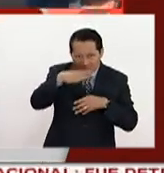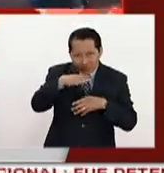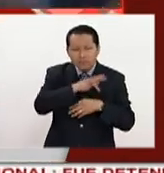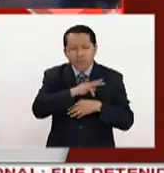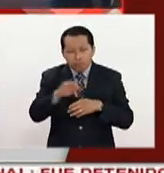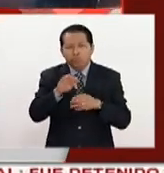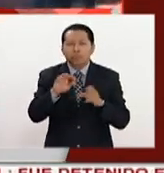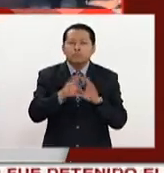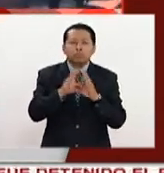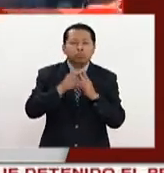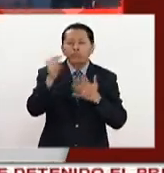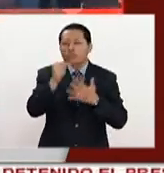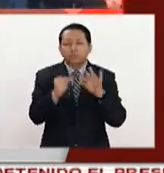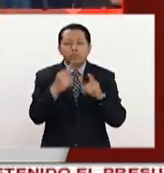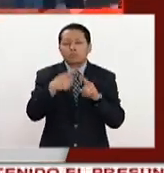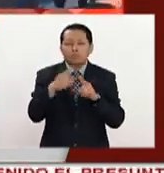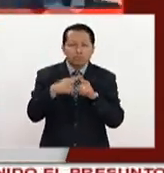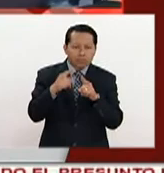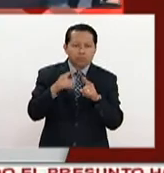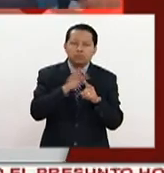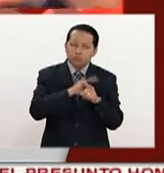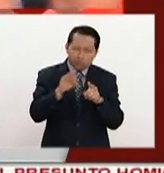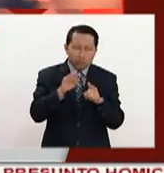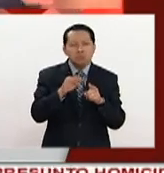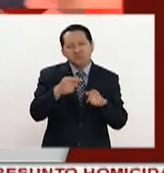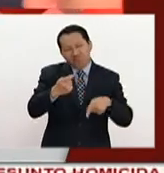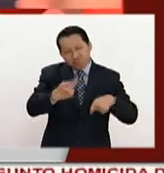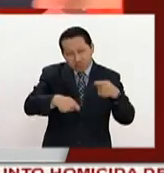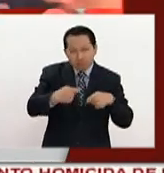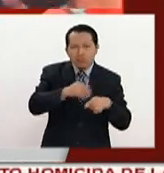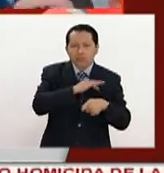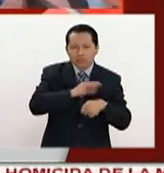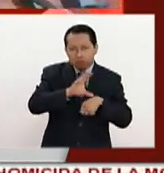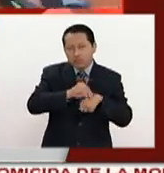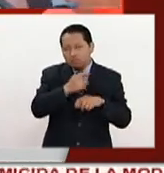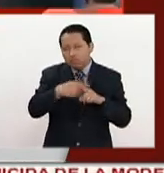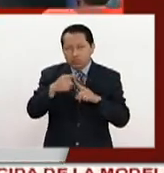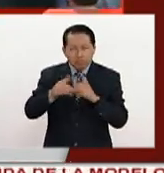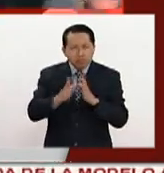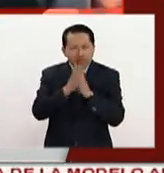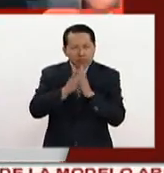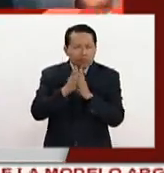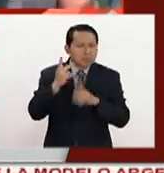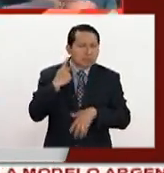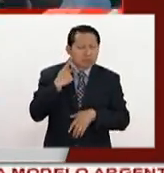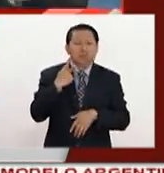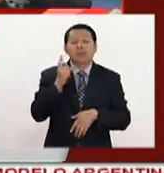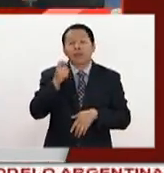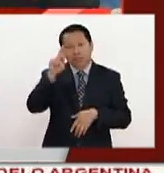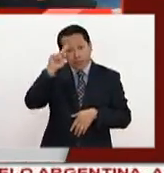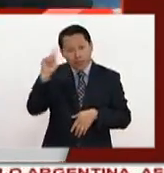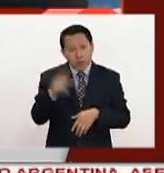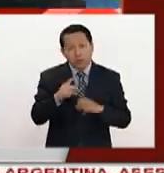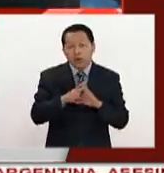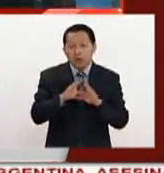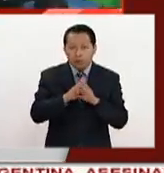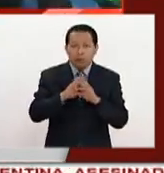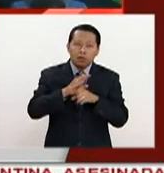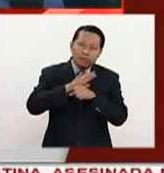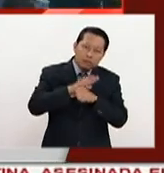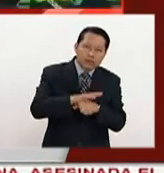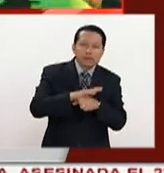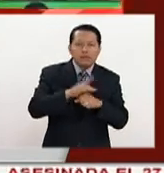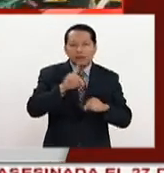flexibilizar ciertos patrones de participación política. Me parece que la peor respuesta sería obviamente continuar con las